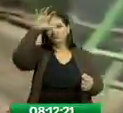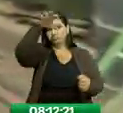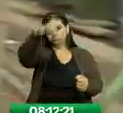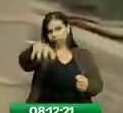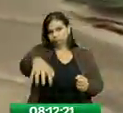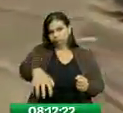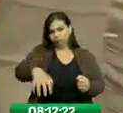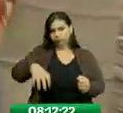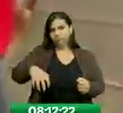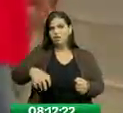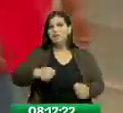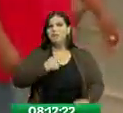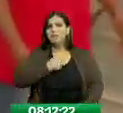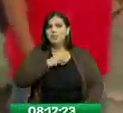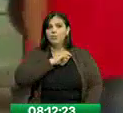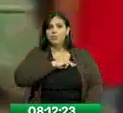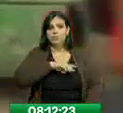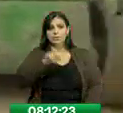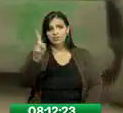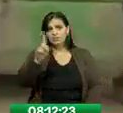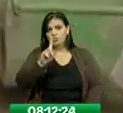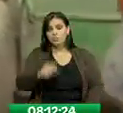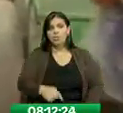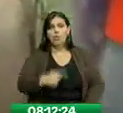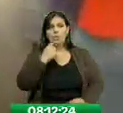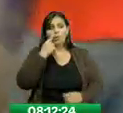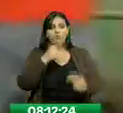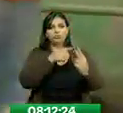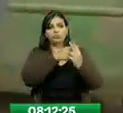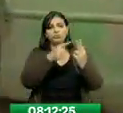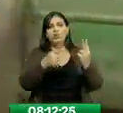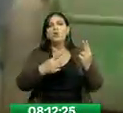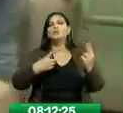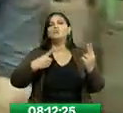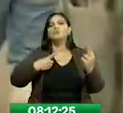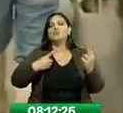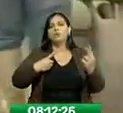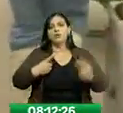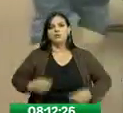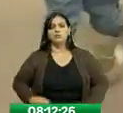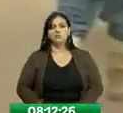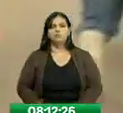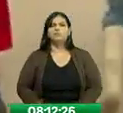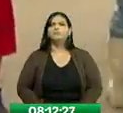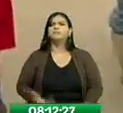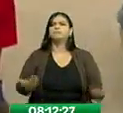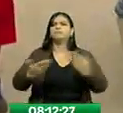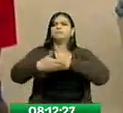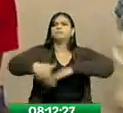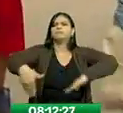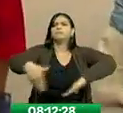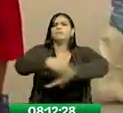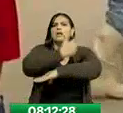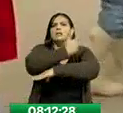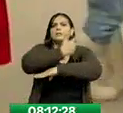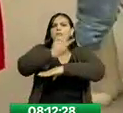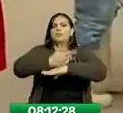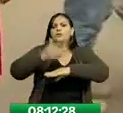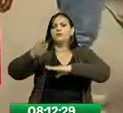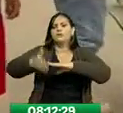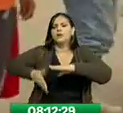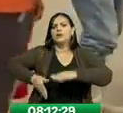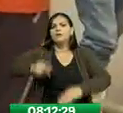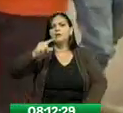retroexcavadoras que fueron robadas desde las calles chimborazo y garcía goyena en el sector centro de guayaquil